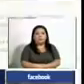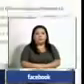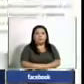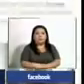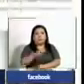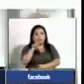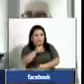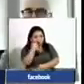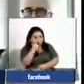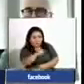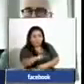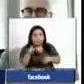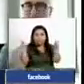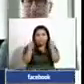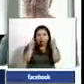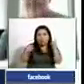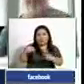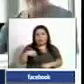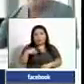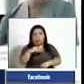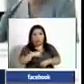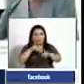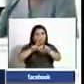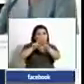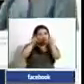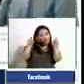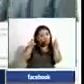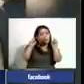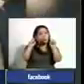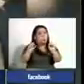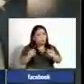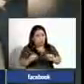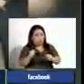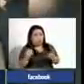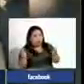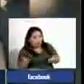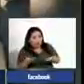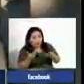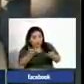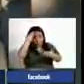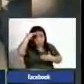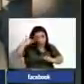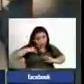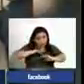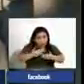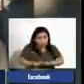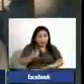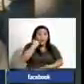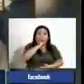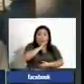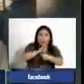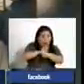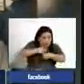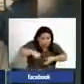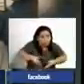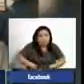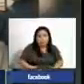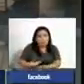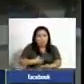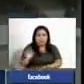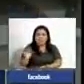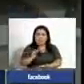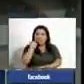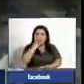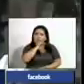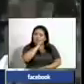Fue una fiesta cuando un ginecólogo en el centro de Italia pudo dar a la luz a un niño de una mujer positiva al virus sin que el bebé fuera